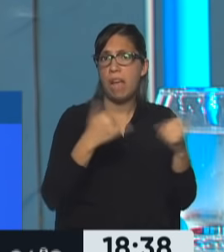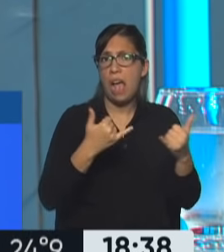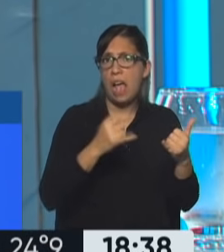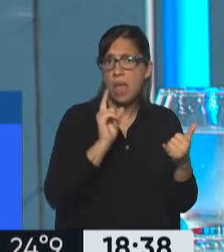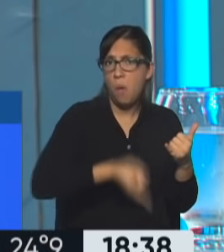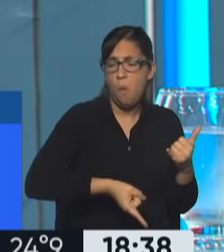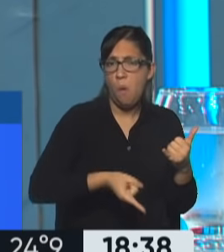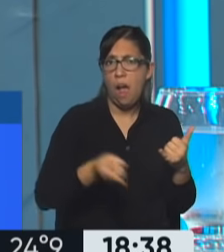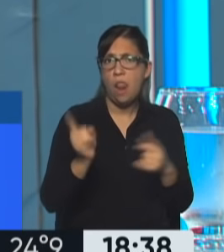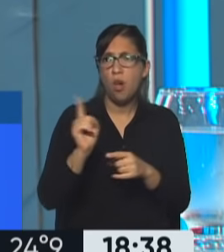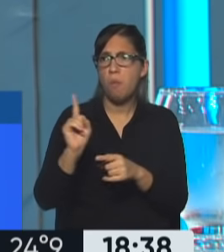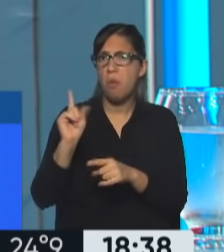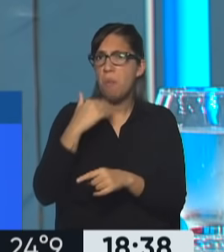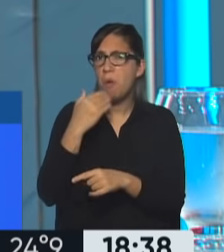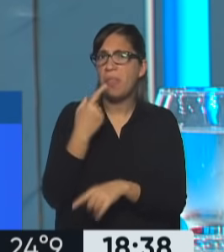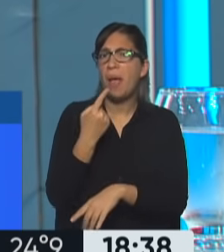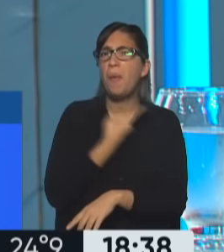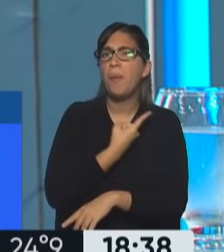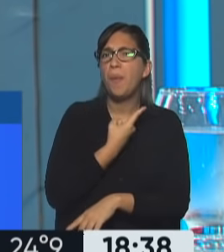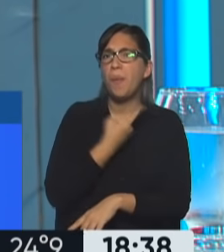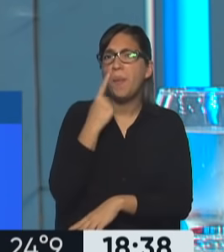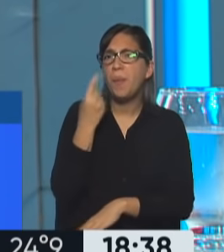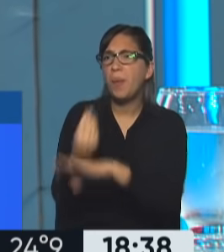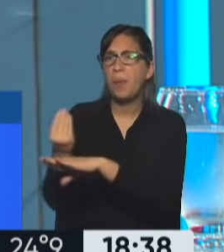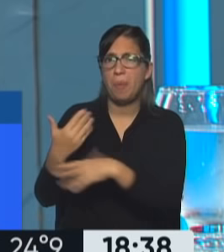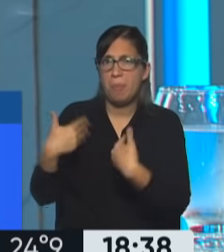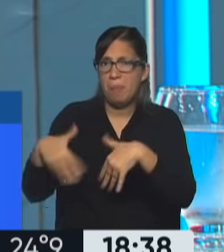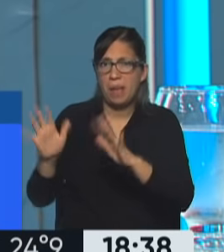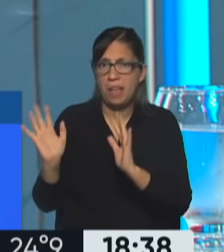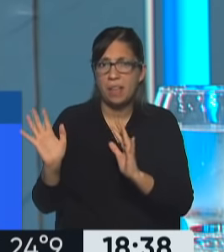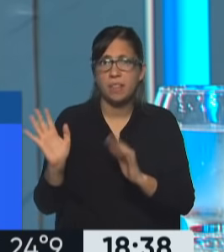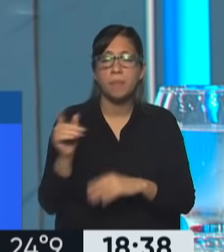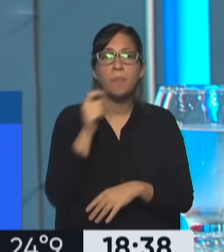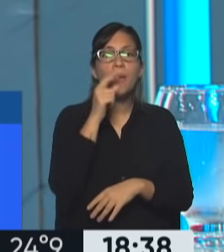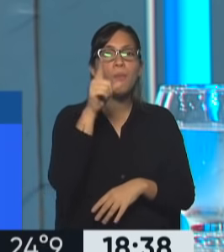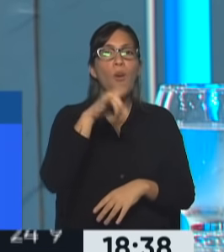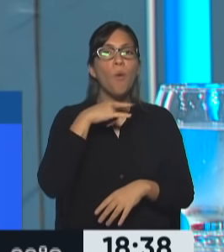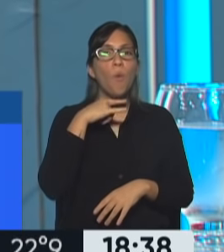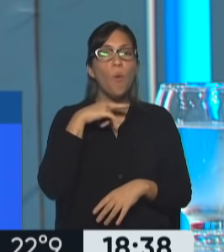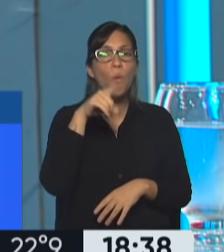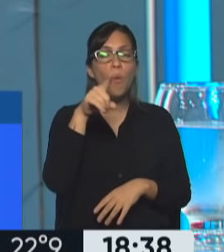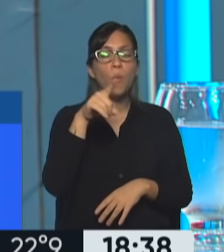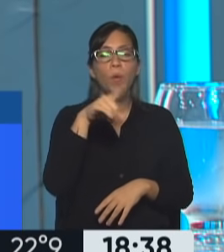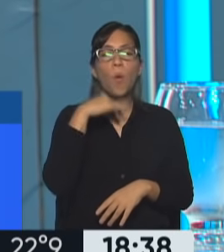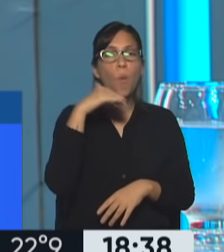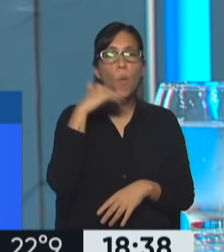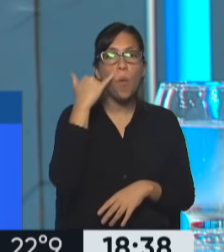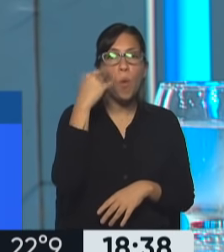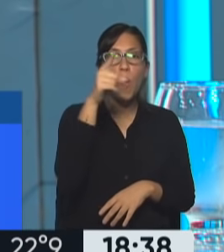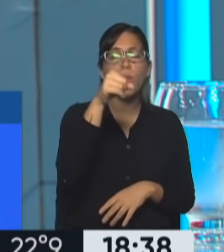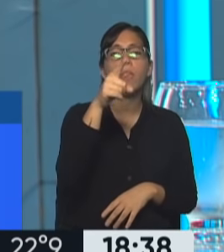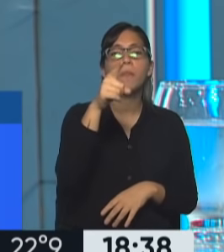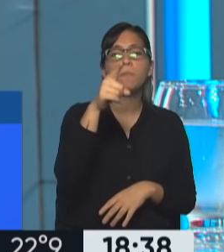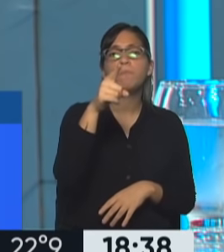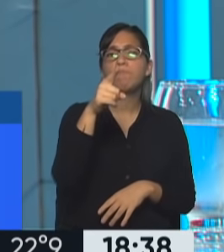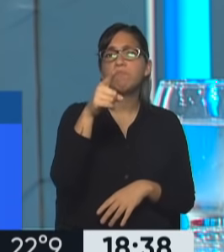eso digo que me termina, de hecho fueron los diputados de Gerardo Morales, los de Jujuy, los que de alguna manera se corrieron de la posición